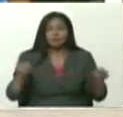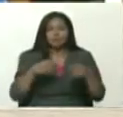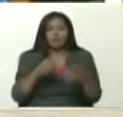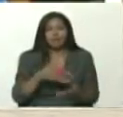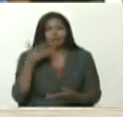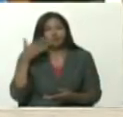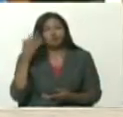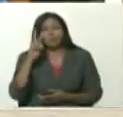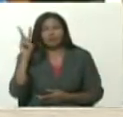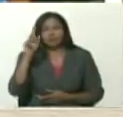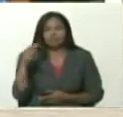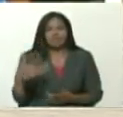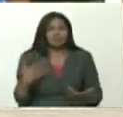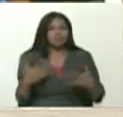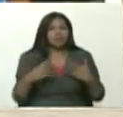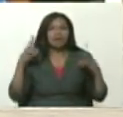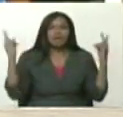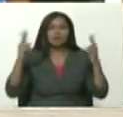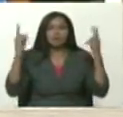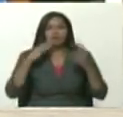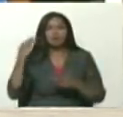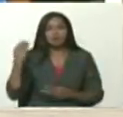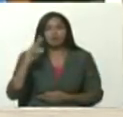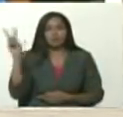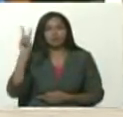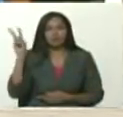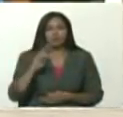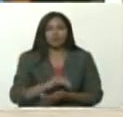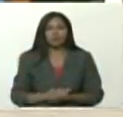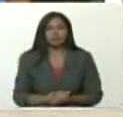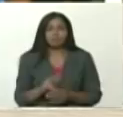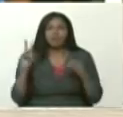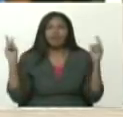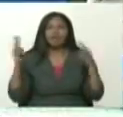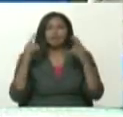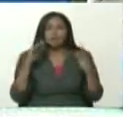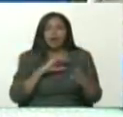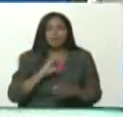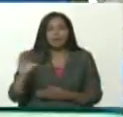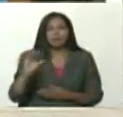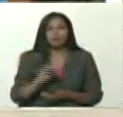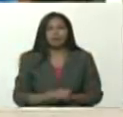venezolano este acto. ¡Que viva la juventud venezolana! ¡Que